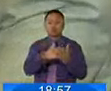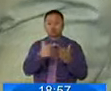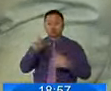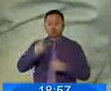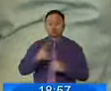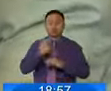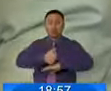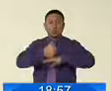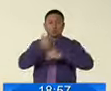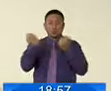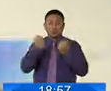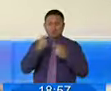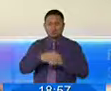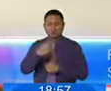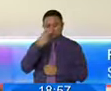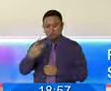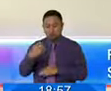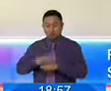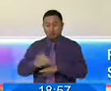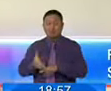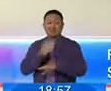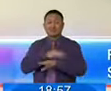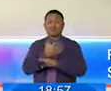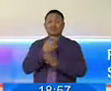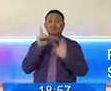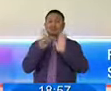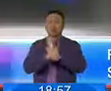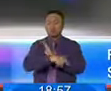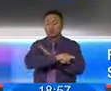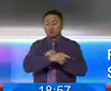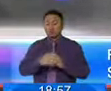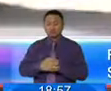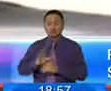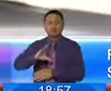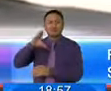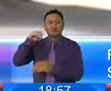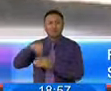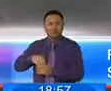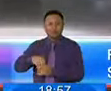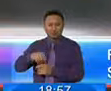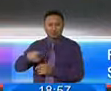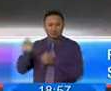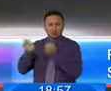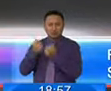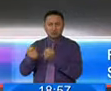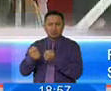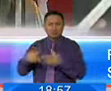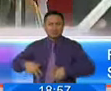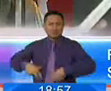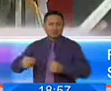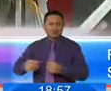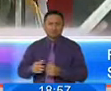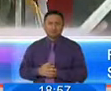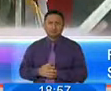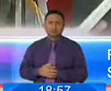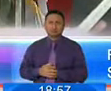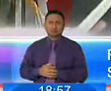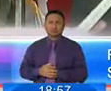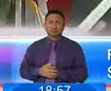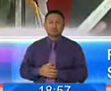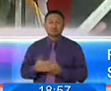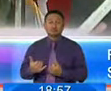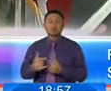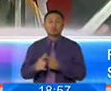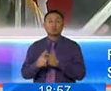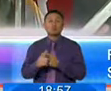de las autoridades de control ante las denuncias de utilización de fondos reservados por parte de quienes estaban al frente de la Secretaría. Urge